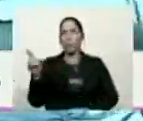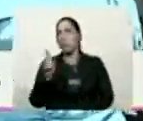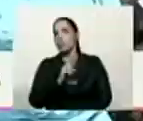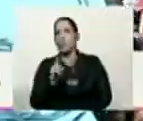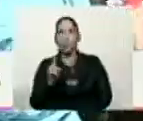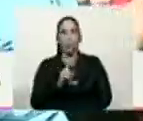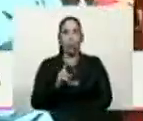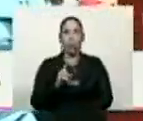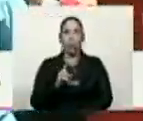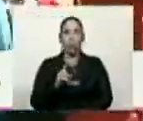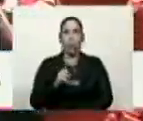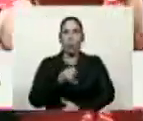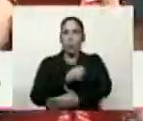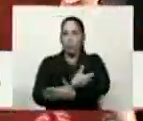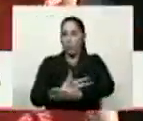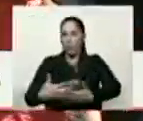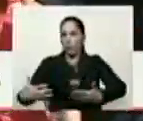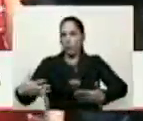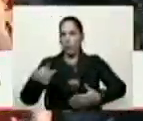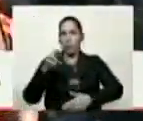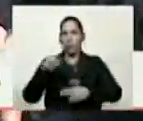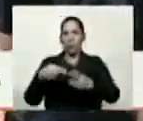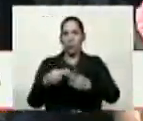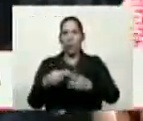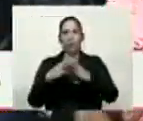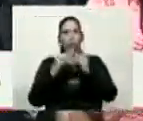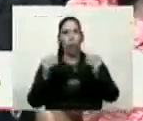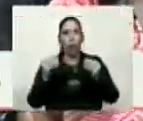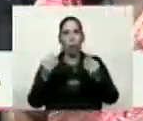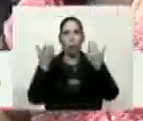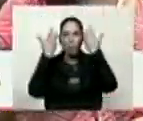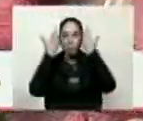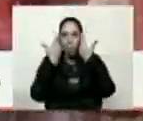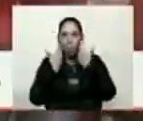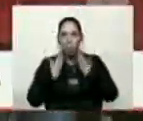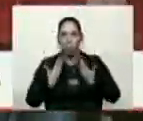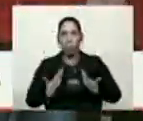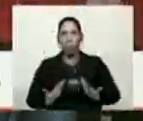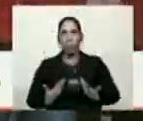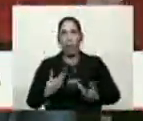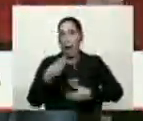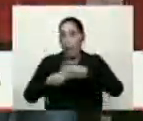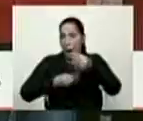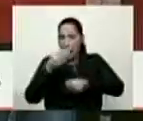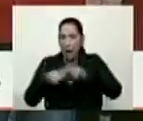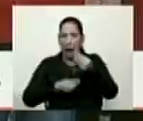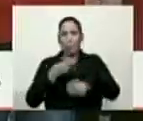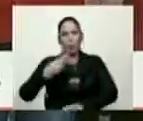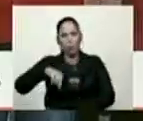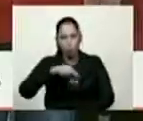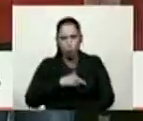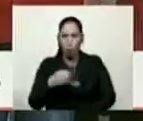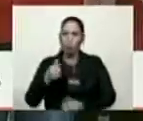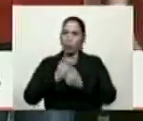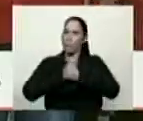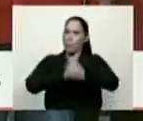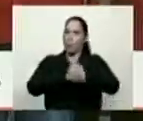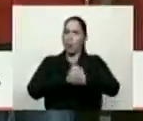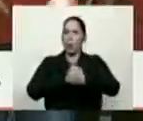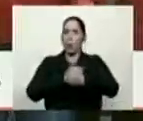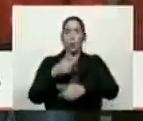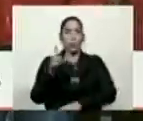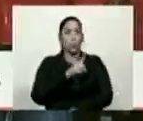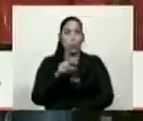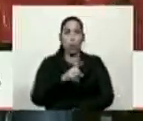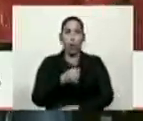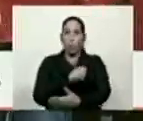sangre. Todo el sudor que tengamos que derramar, hagámoslo con ganas, con amor, para no derramar una